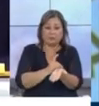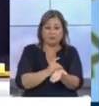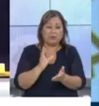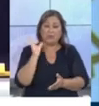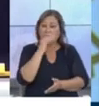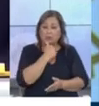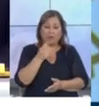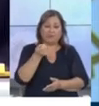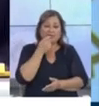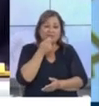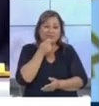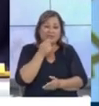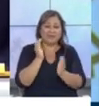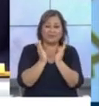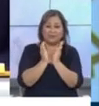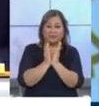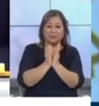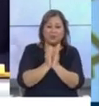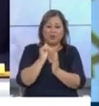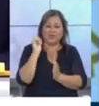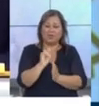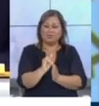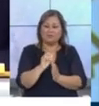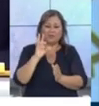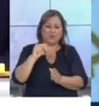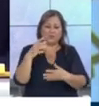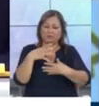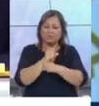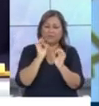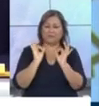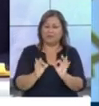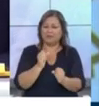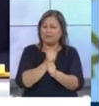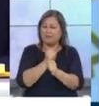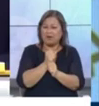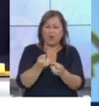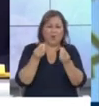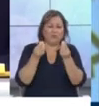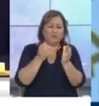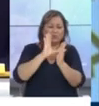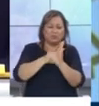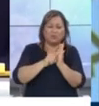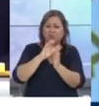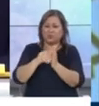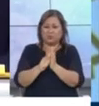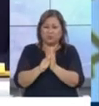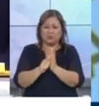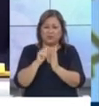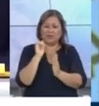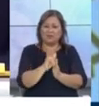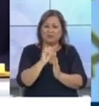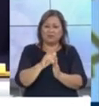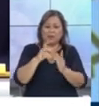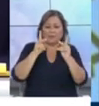medicinas en la caja de seguro social un sistema inoperante y una corrupción y burocracia permanente en un sistema de salud que le